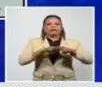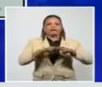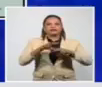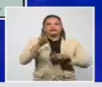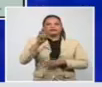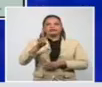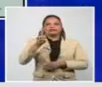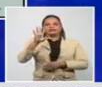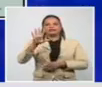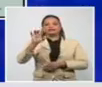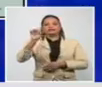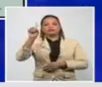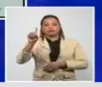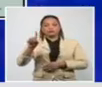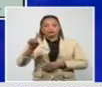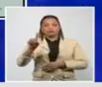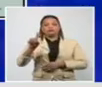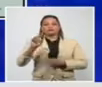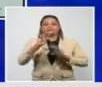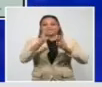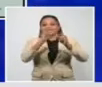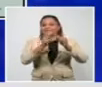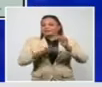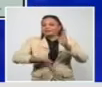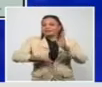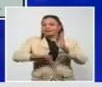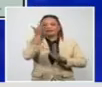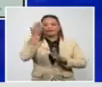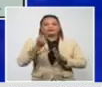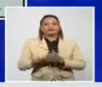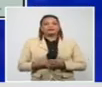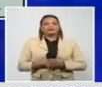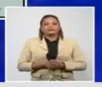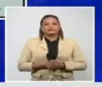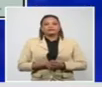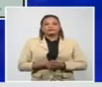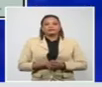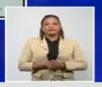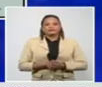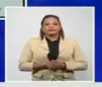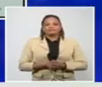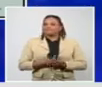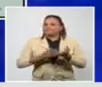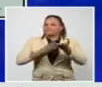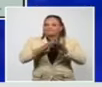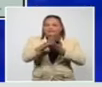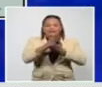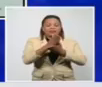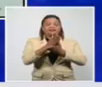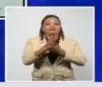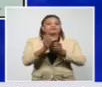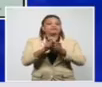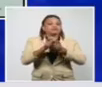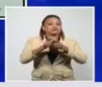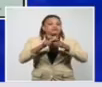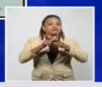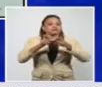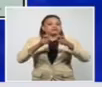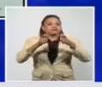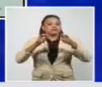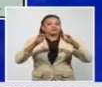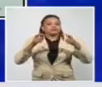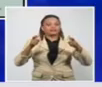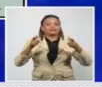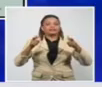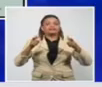con la cifra más elevada, 351, se mantiene con un elevado nivel